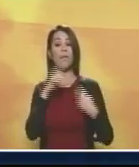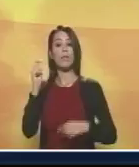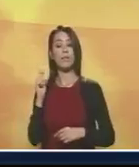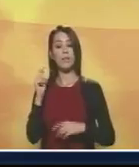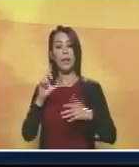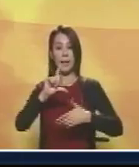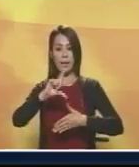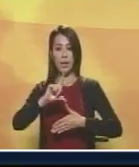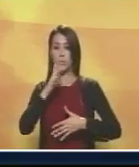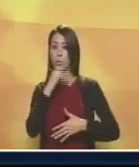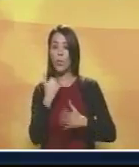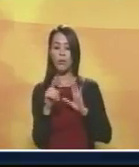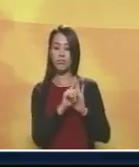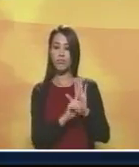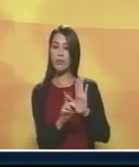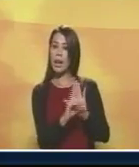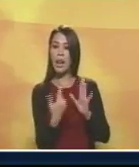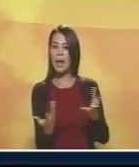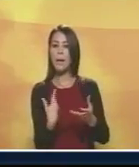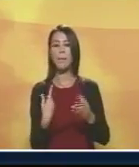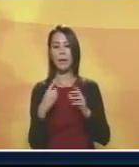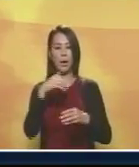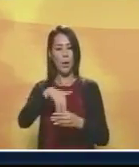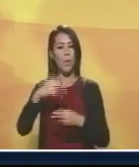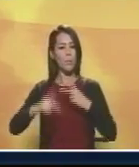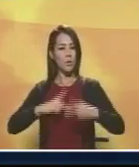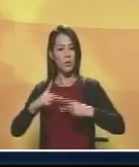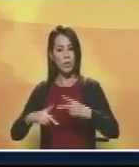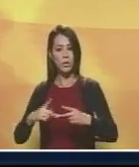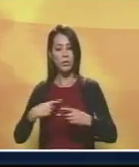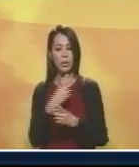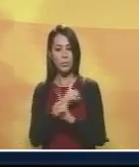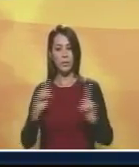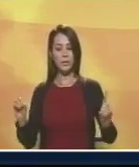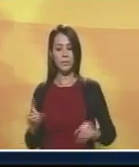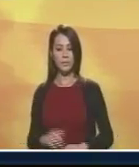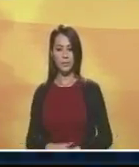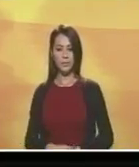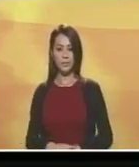no existen las garantías para asegurar que este sea un proceso democrático.